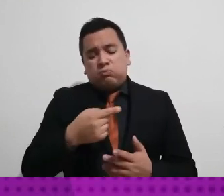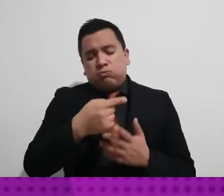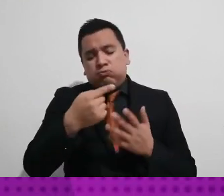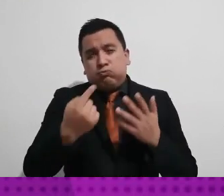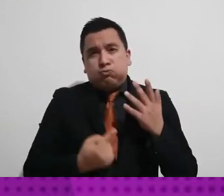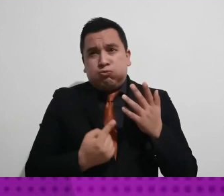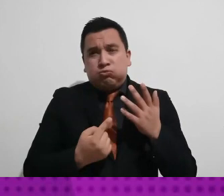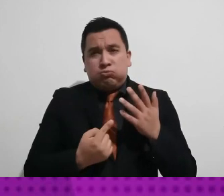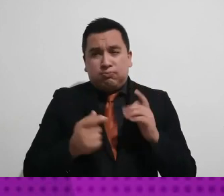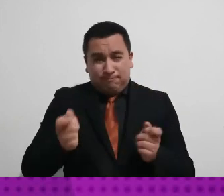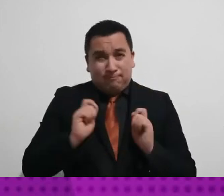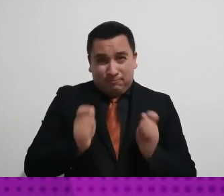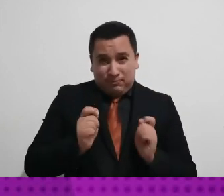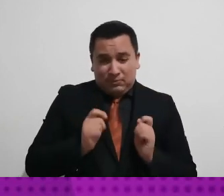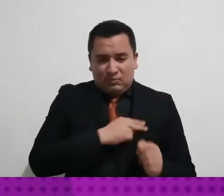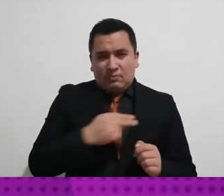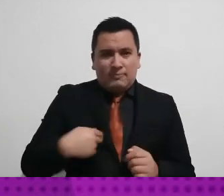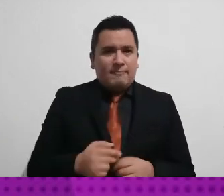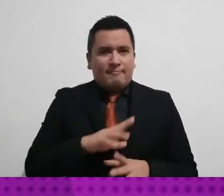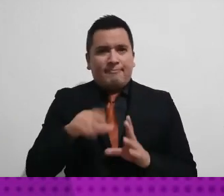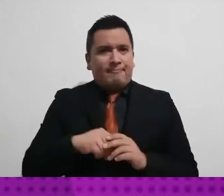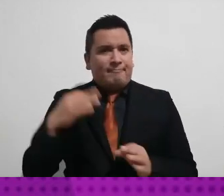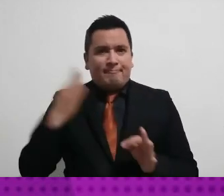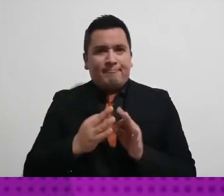cabalidad con nuestras encomiendas